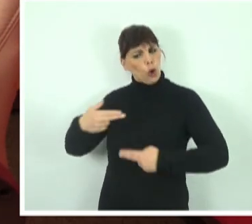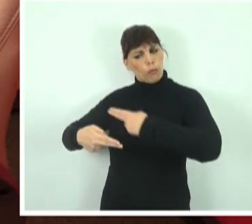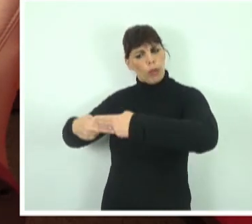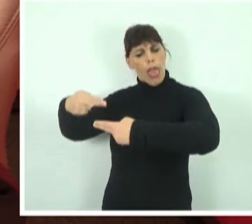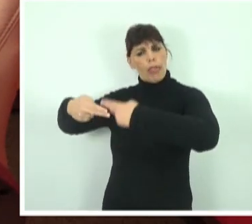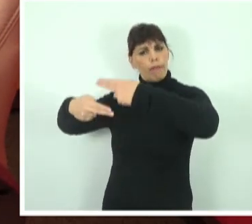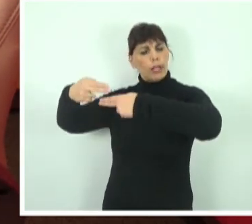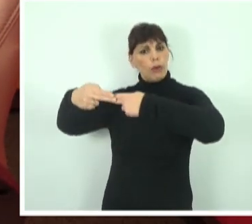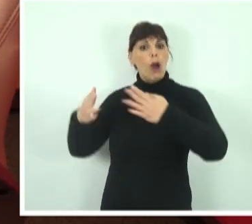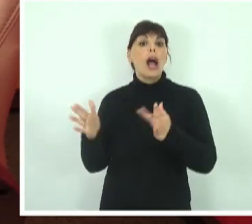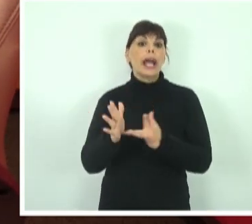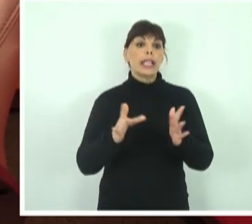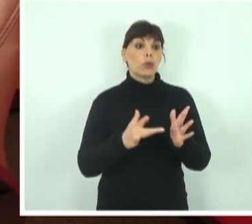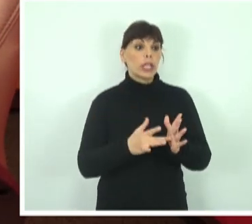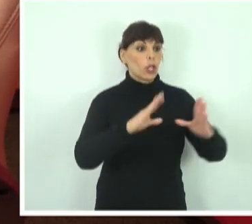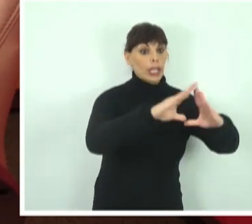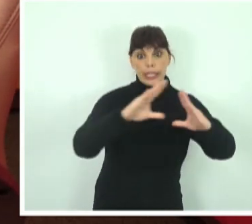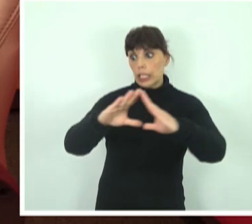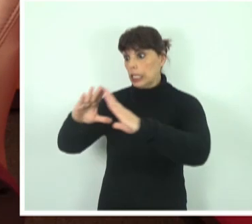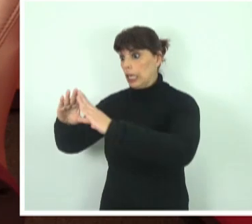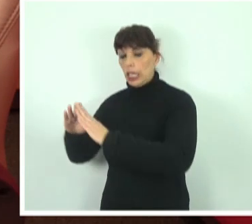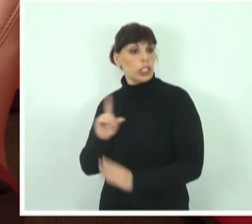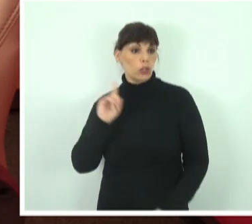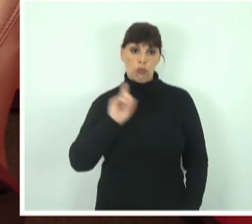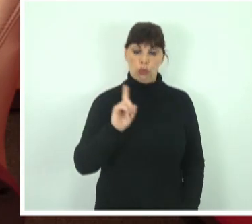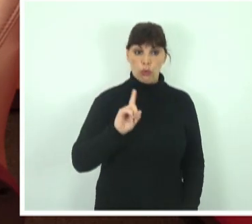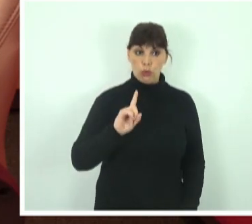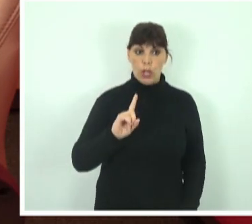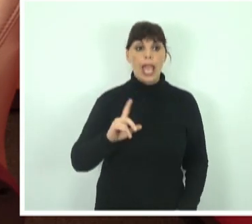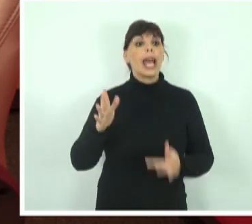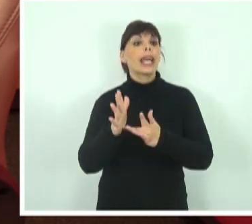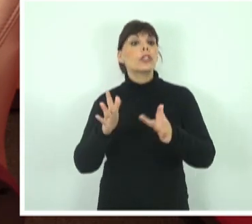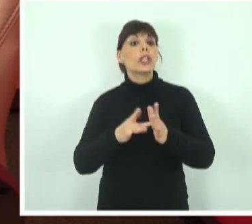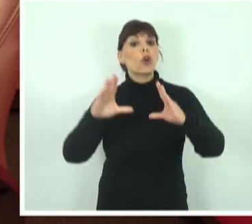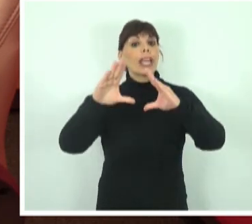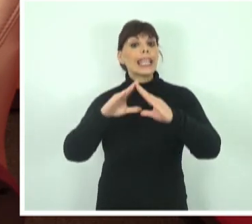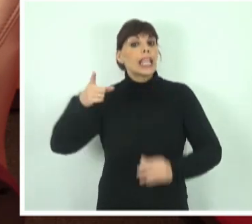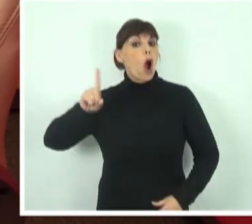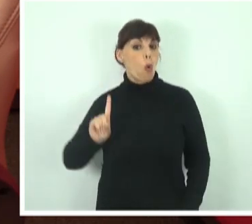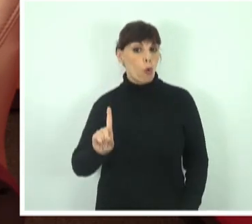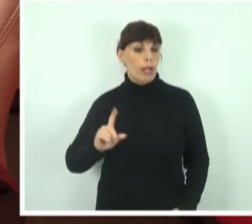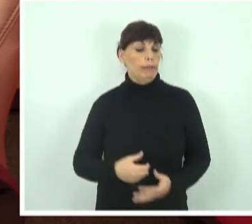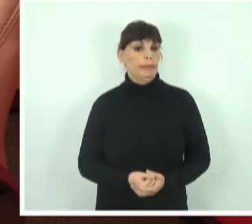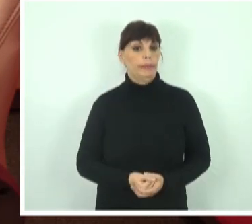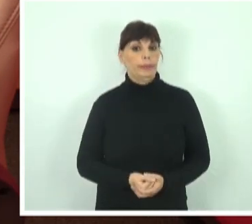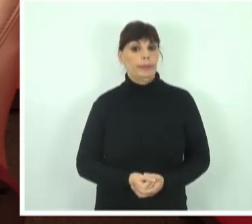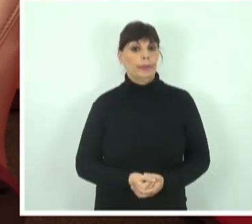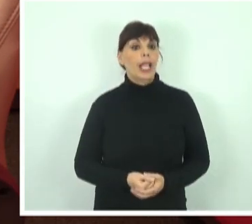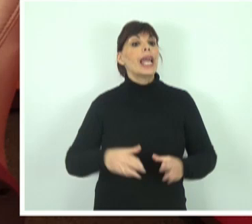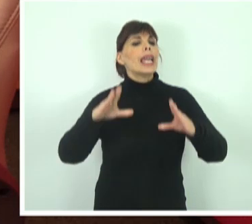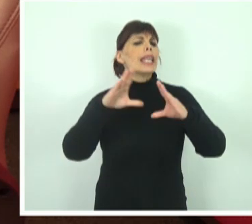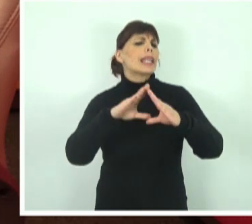Jesucristo no tiene muchas iglesias, Él solo tiene una, tanto que le llama la